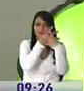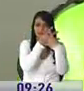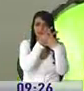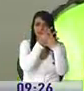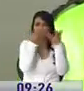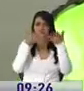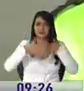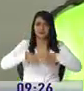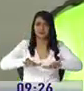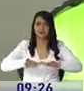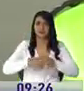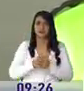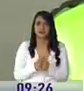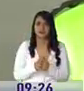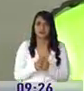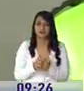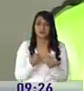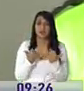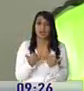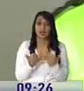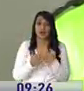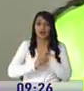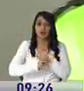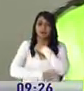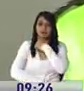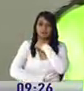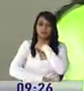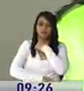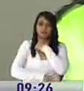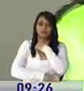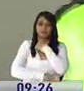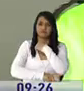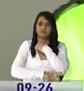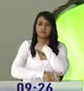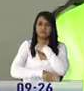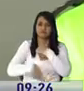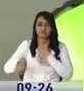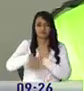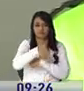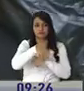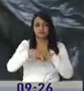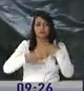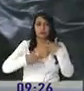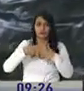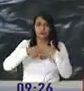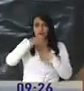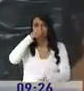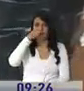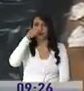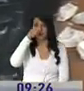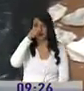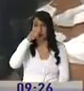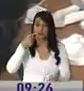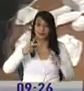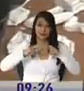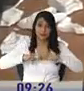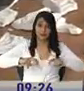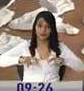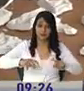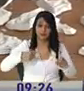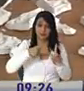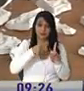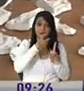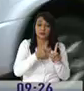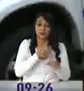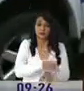esas está con medidas sustitutivas eh por el mismo problema de droga tras las investigaciones el detenido será